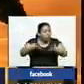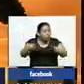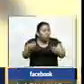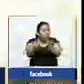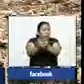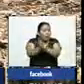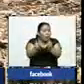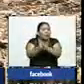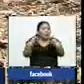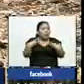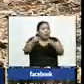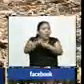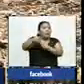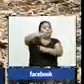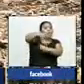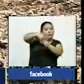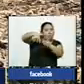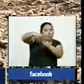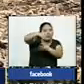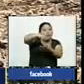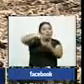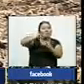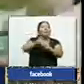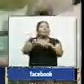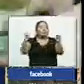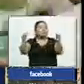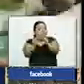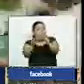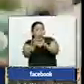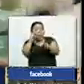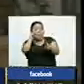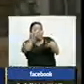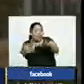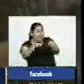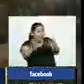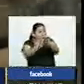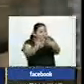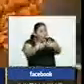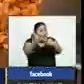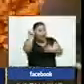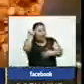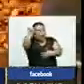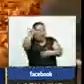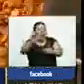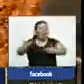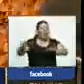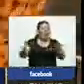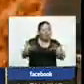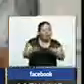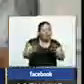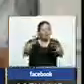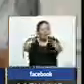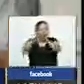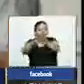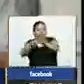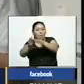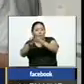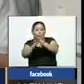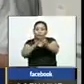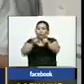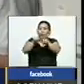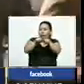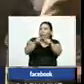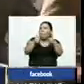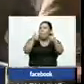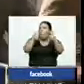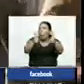sociales y ambientales. También son conocidas por ser empresas innovadoras que están creando encadenamientos dinámicos y competitivos